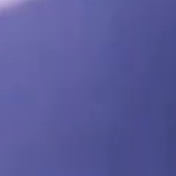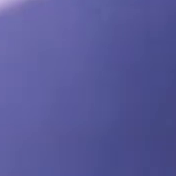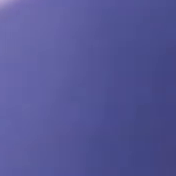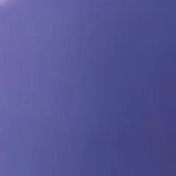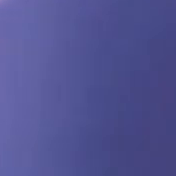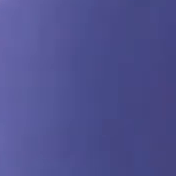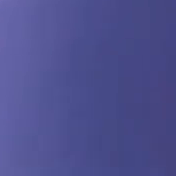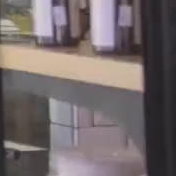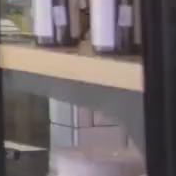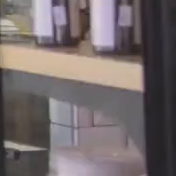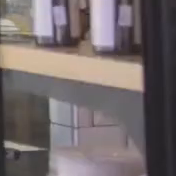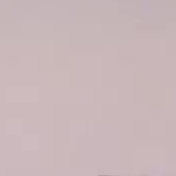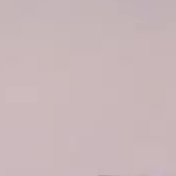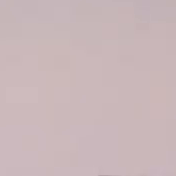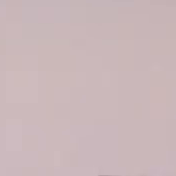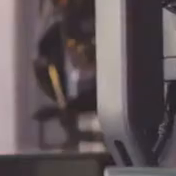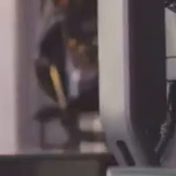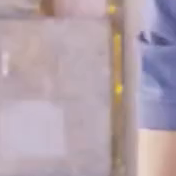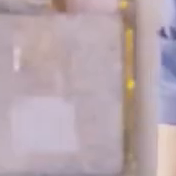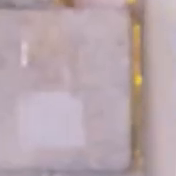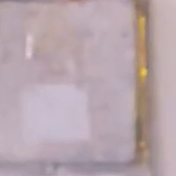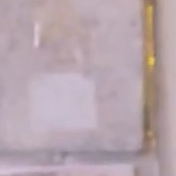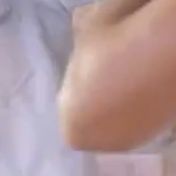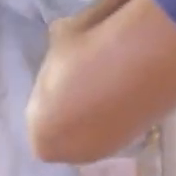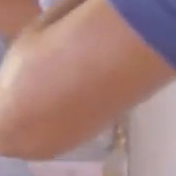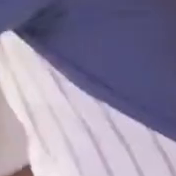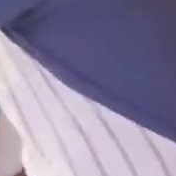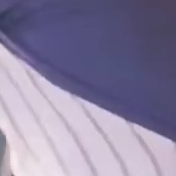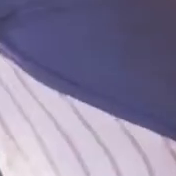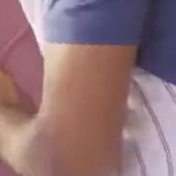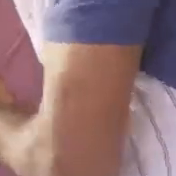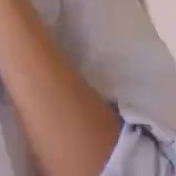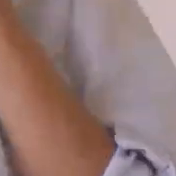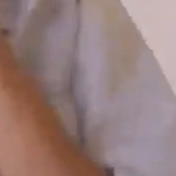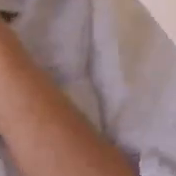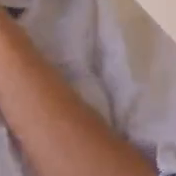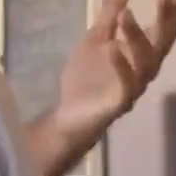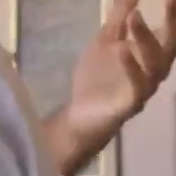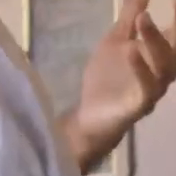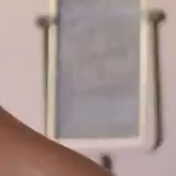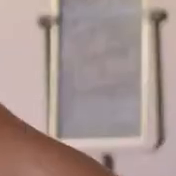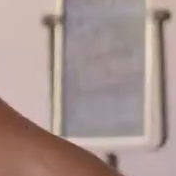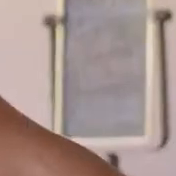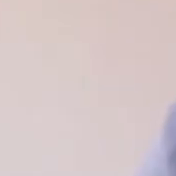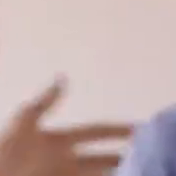promesas, son hechos. Ahora sí tienes con qué progresar.